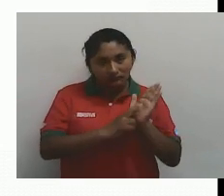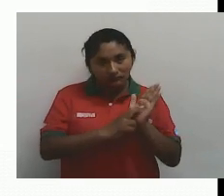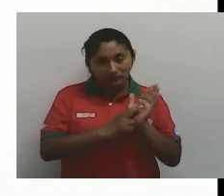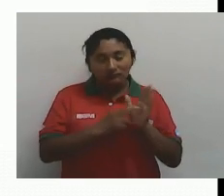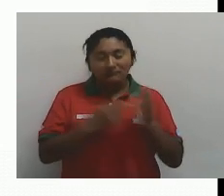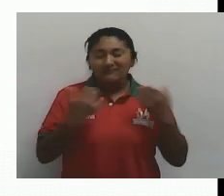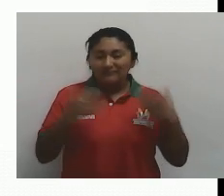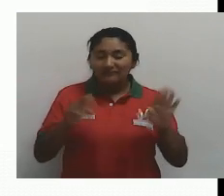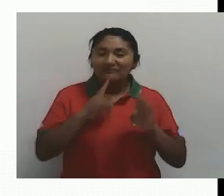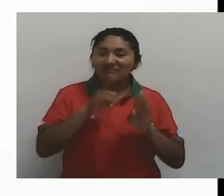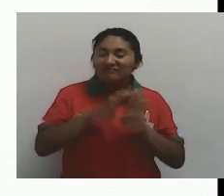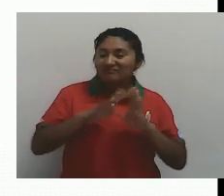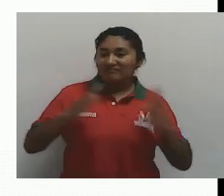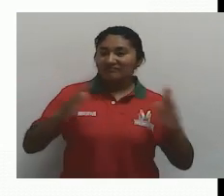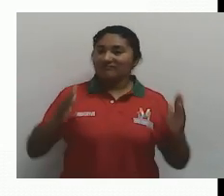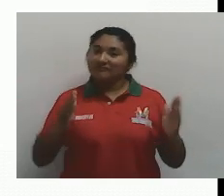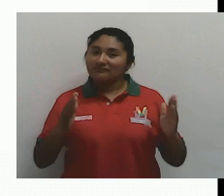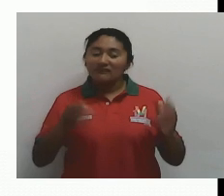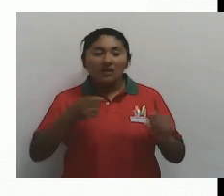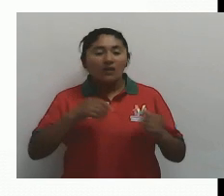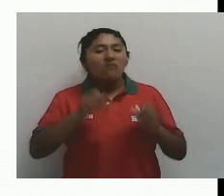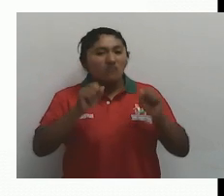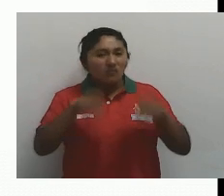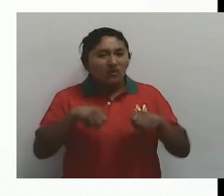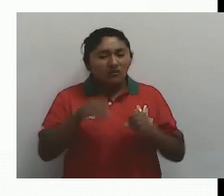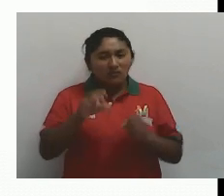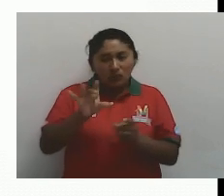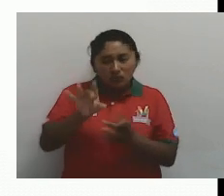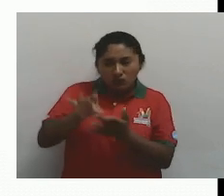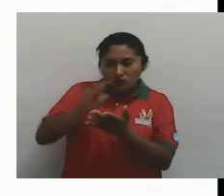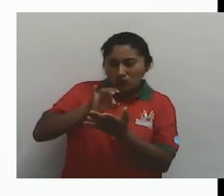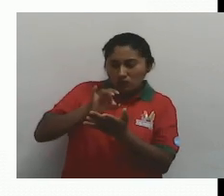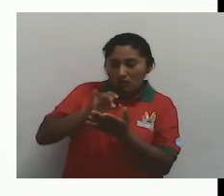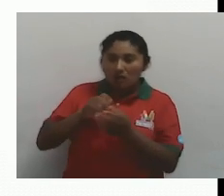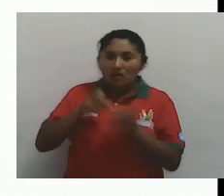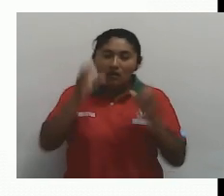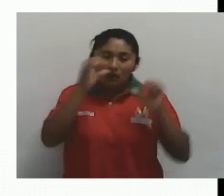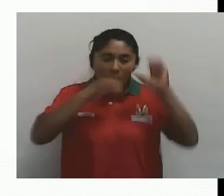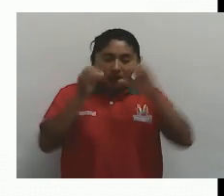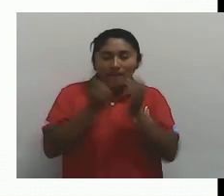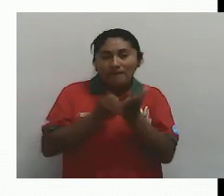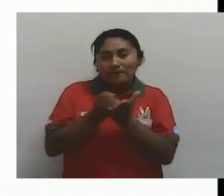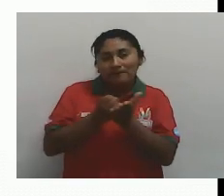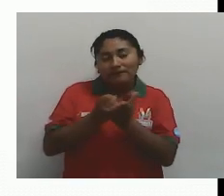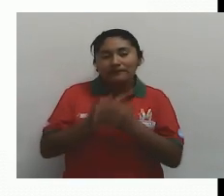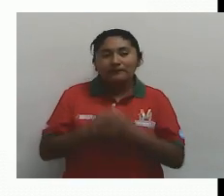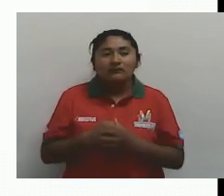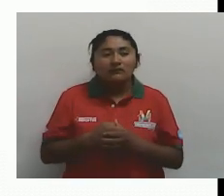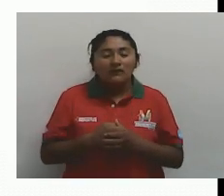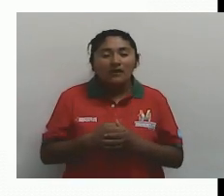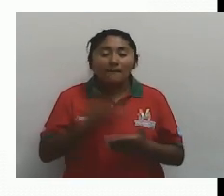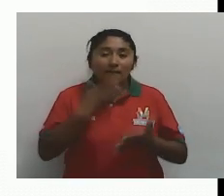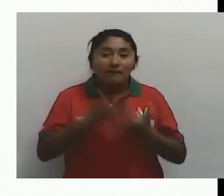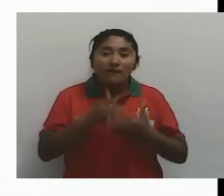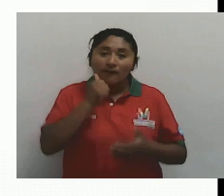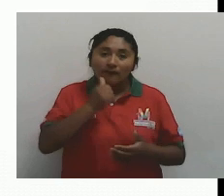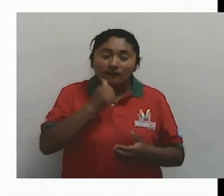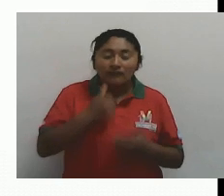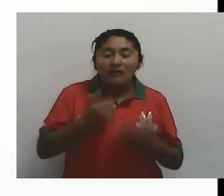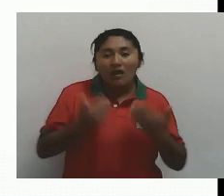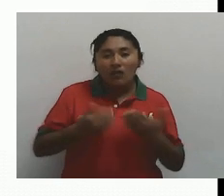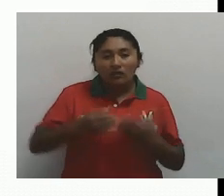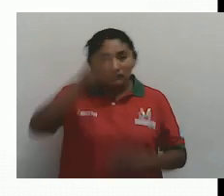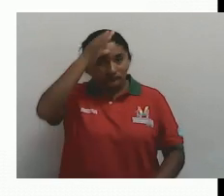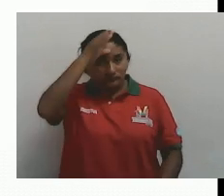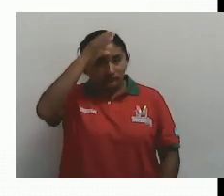medio del internet, lo podemos conseguir en cualquier momento. Eso en damas. Ahora en varones, como